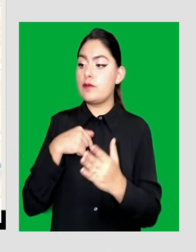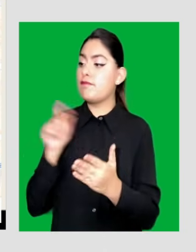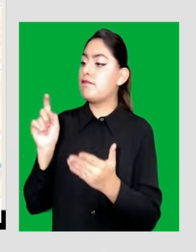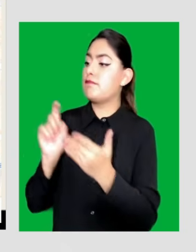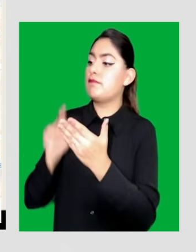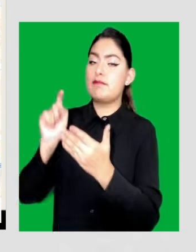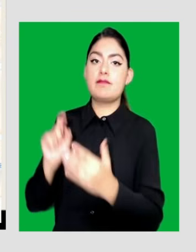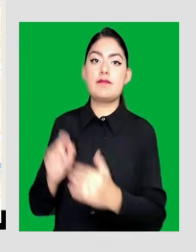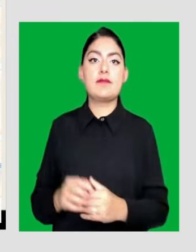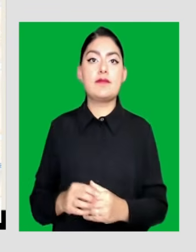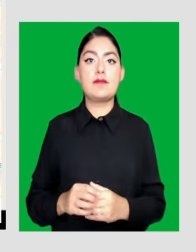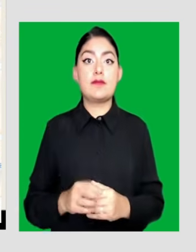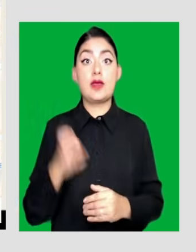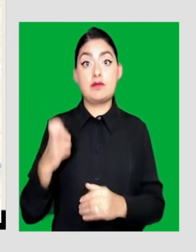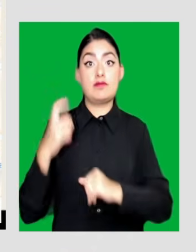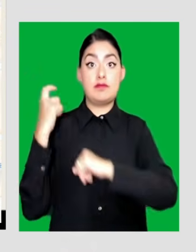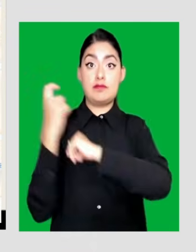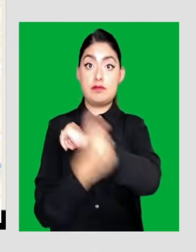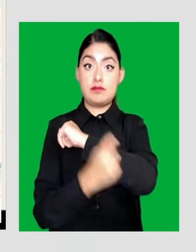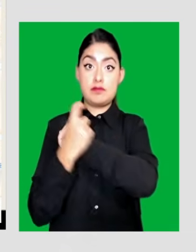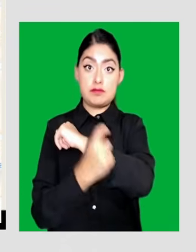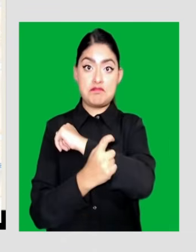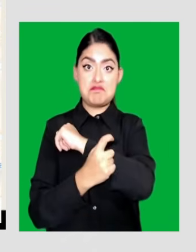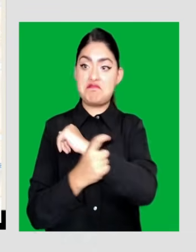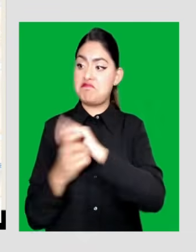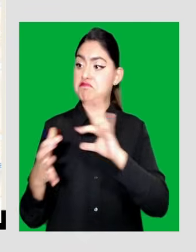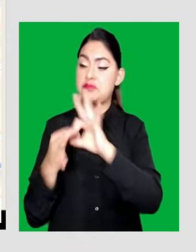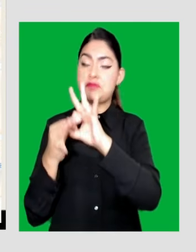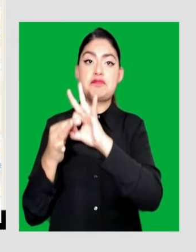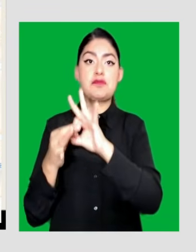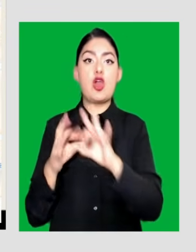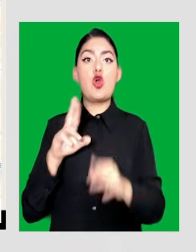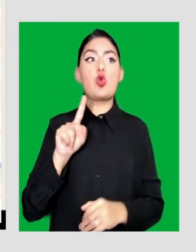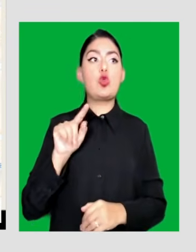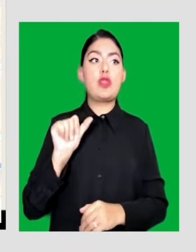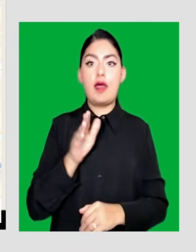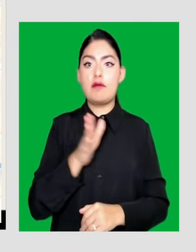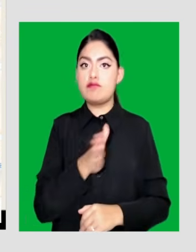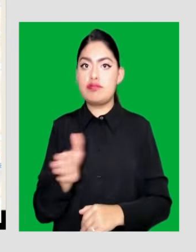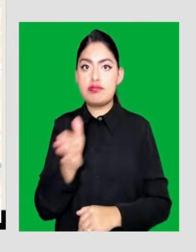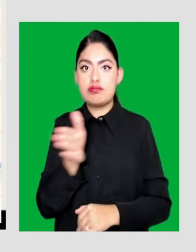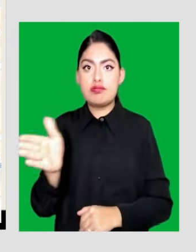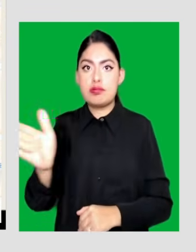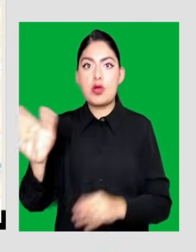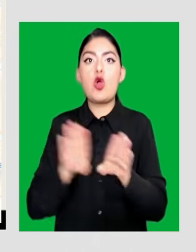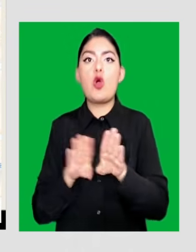en el punto B vamos a seleccionar el de Suprema Corte de Justicia.